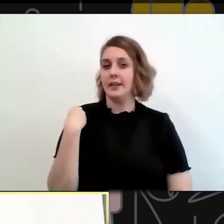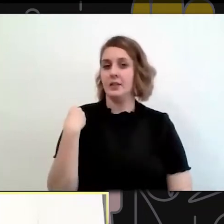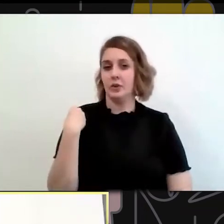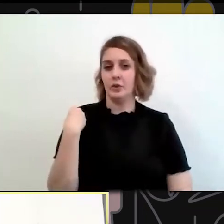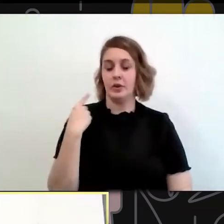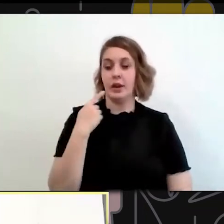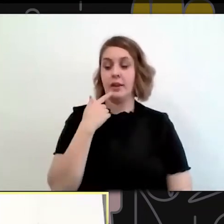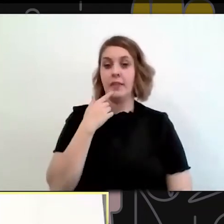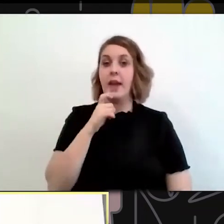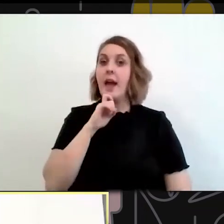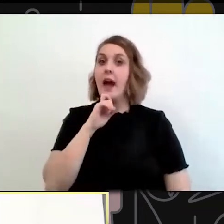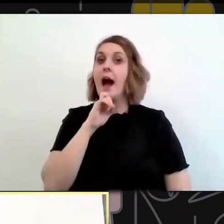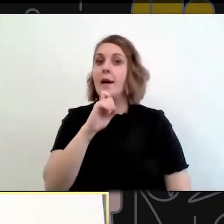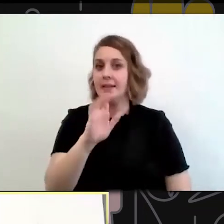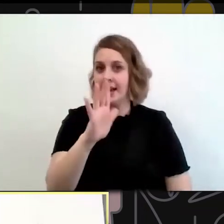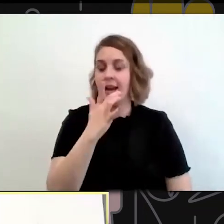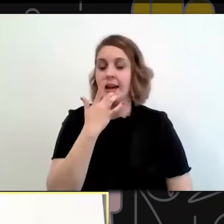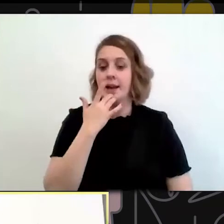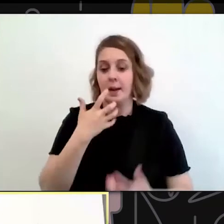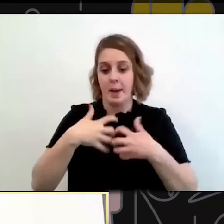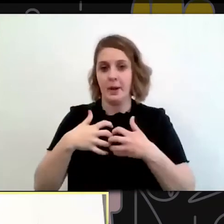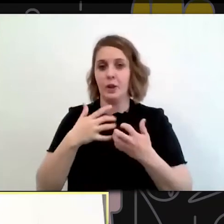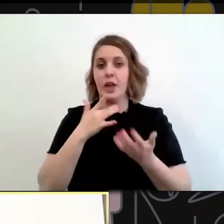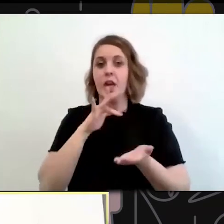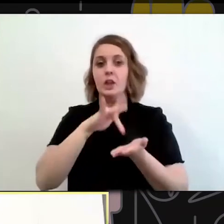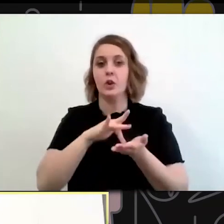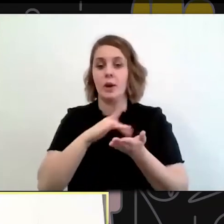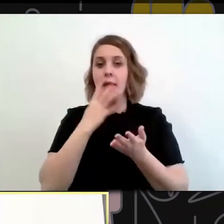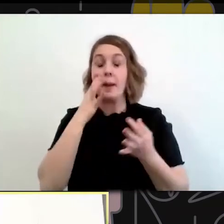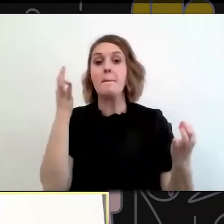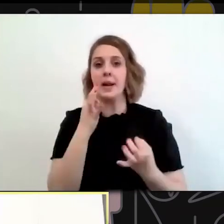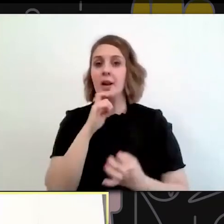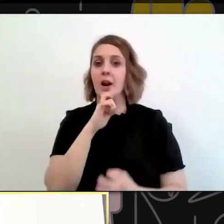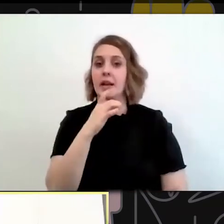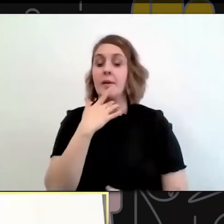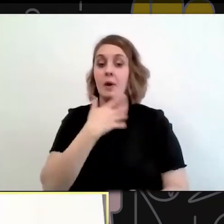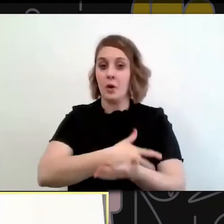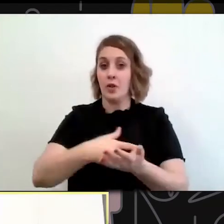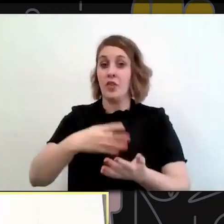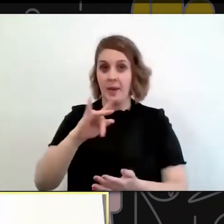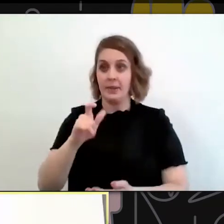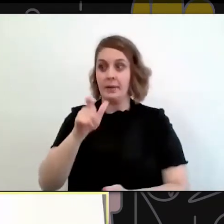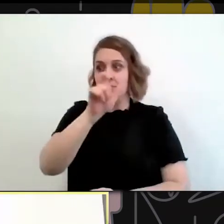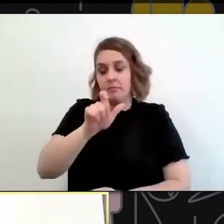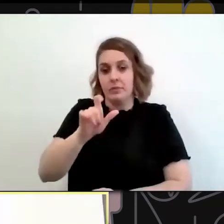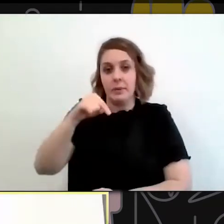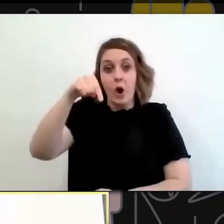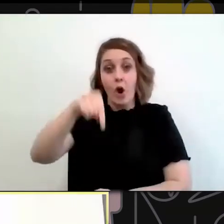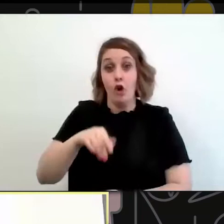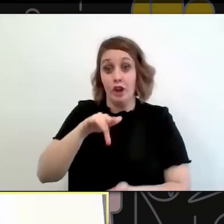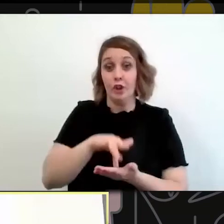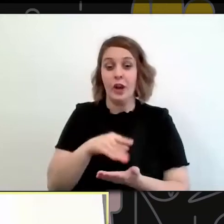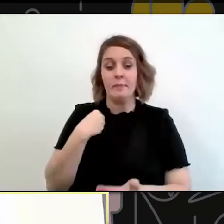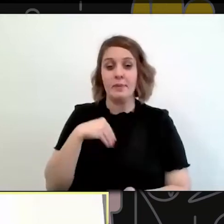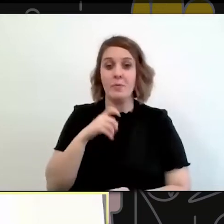están previniendo sucesos de peligro en personas con diabetes y sobre todo, precisamente hoy que estamos con